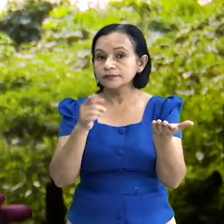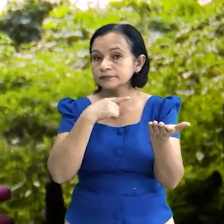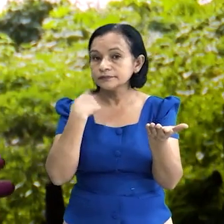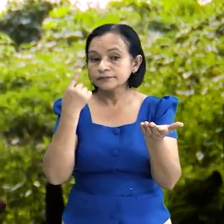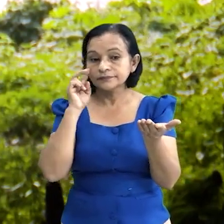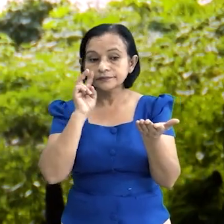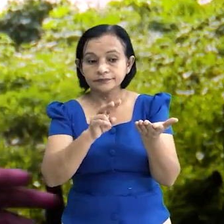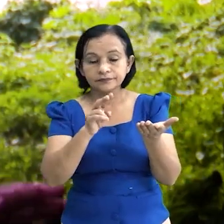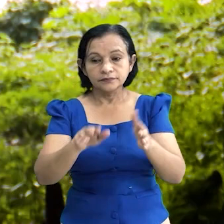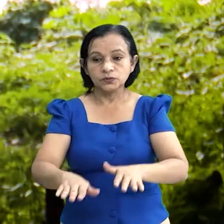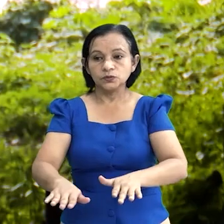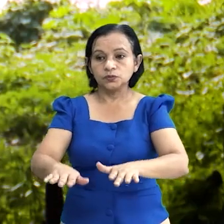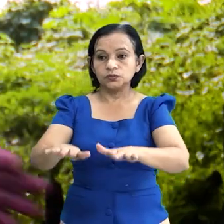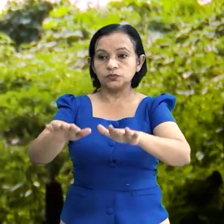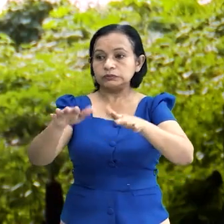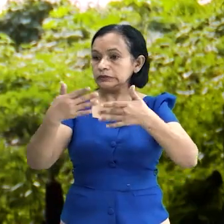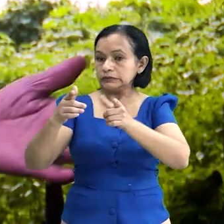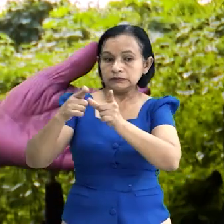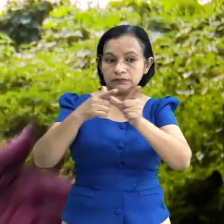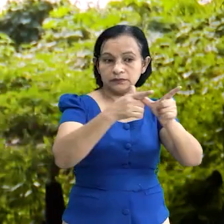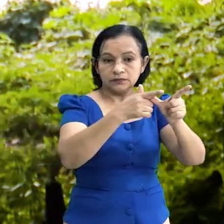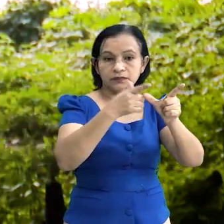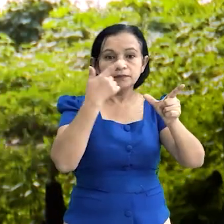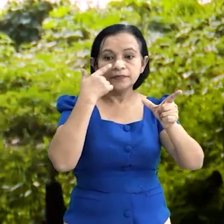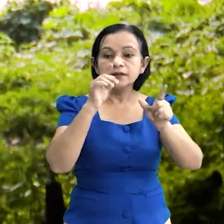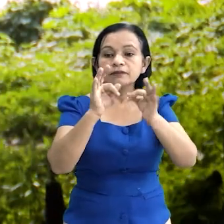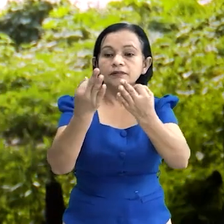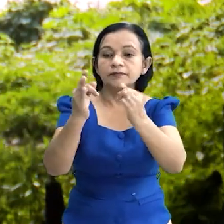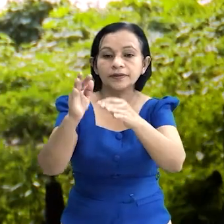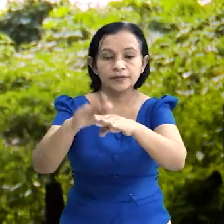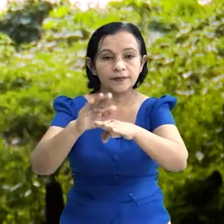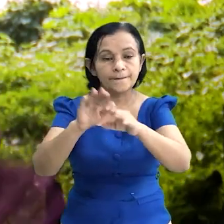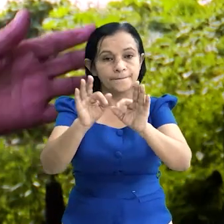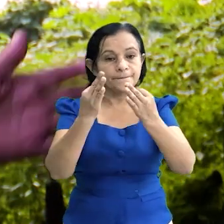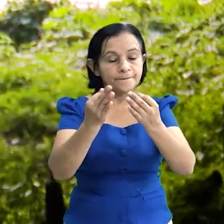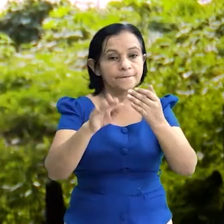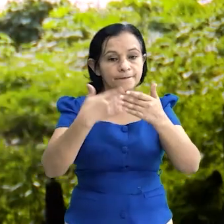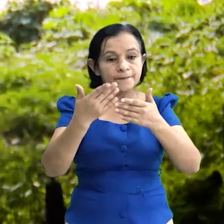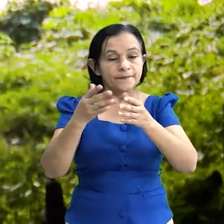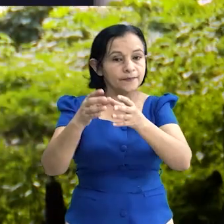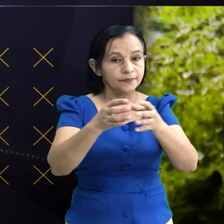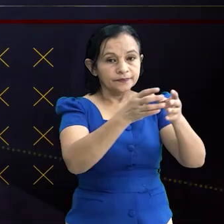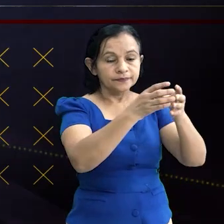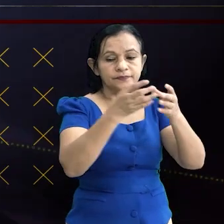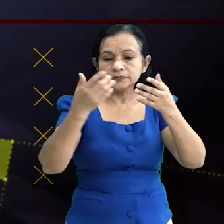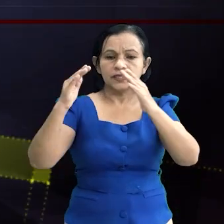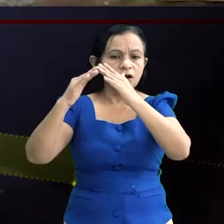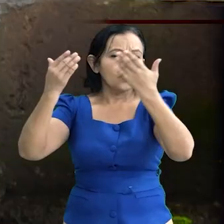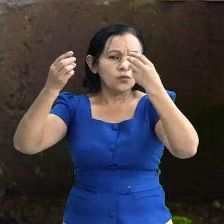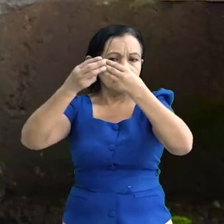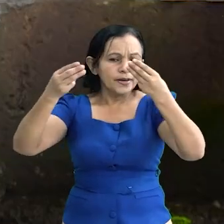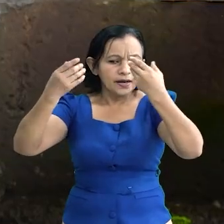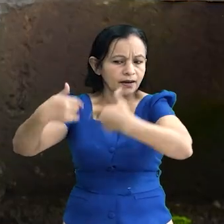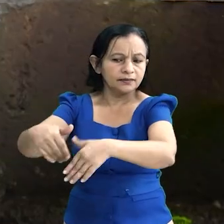esa inundación tenemos que correrlo y mirar cómo la familia, primero la familia y después mira, se queda todo.